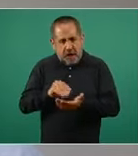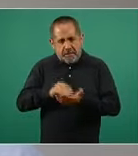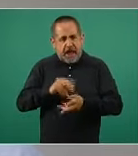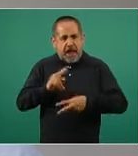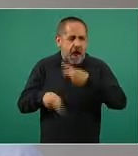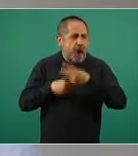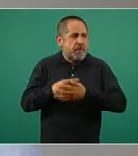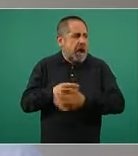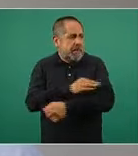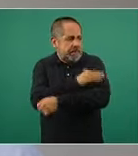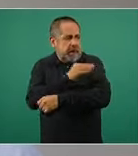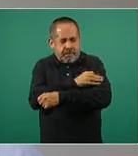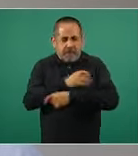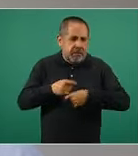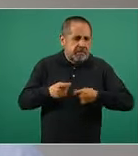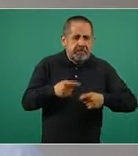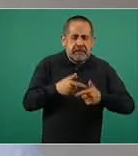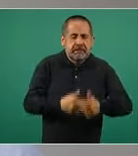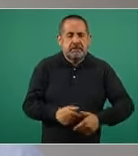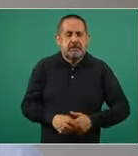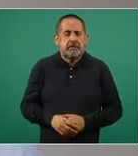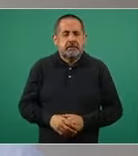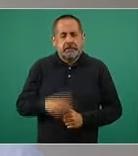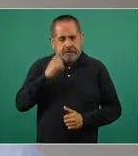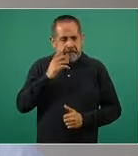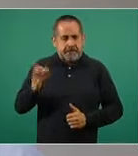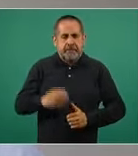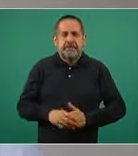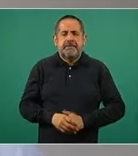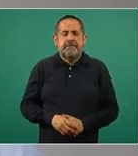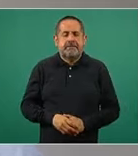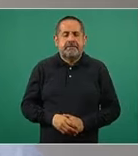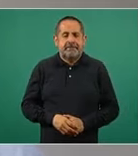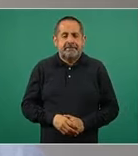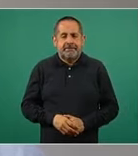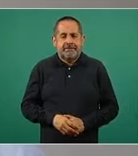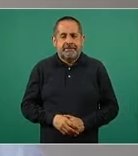con el avance de su vacunación. Veamos la siguiente diapositiva.